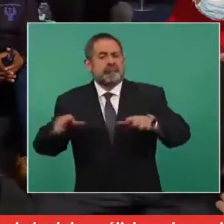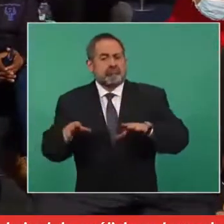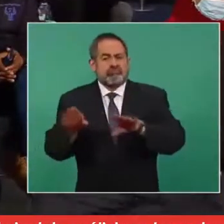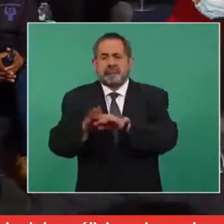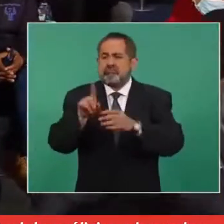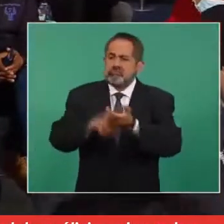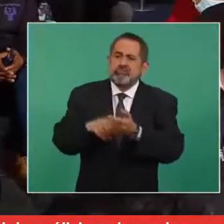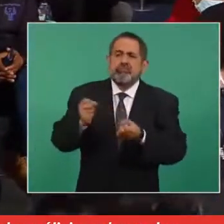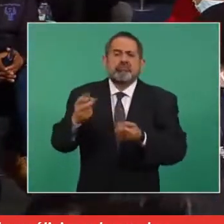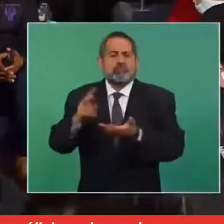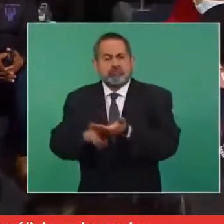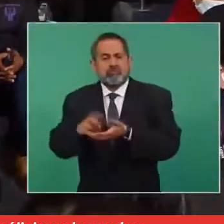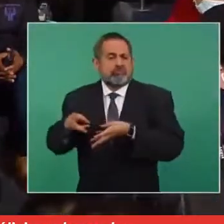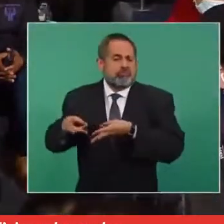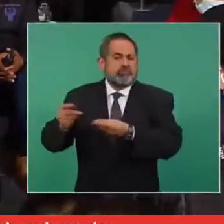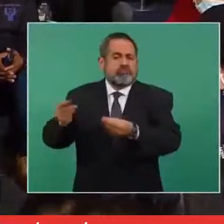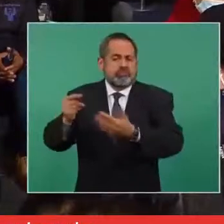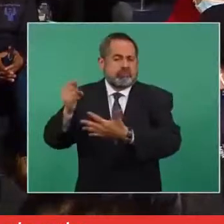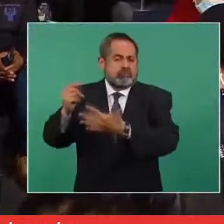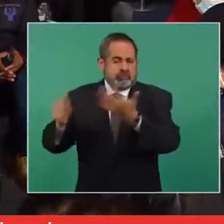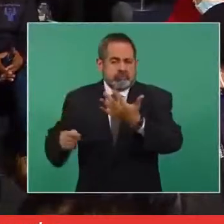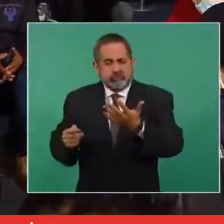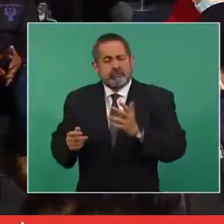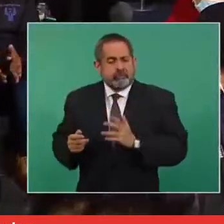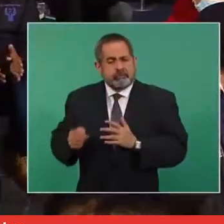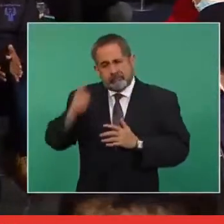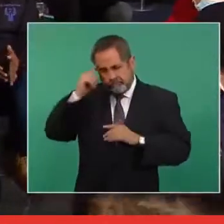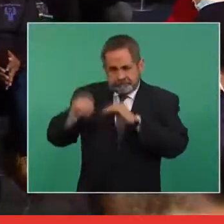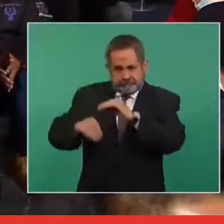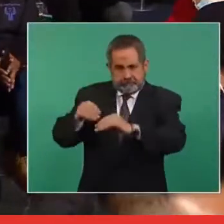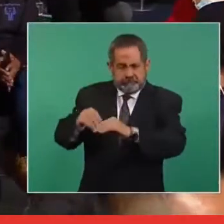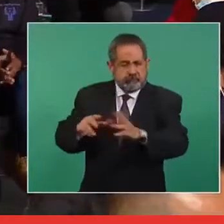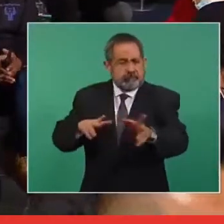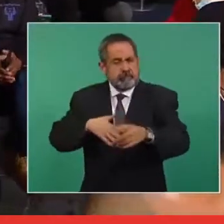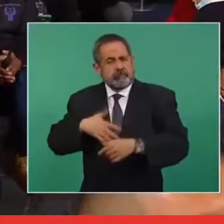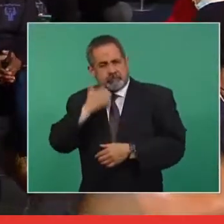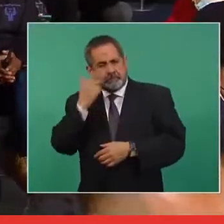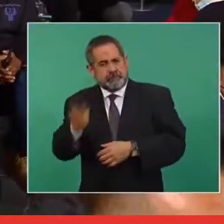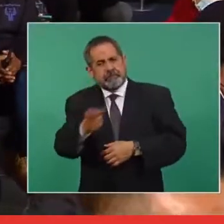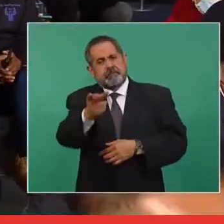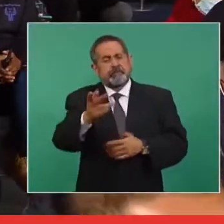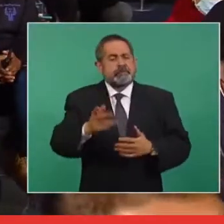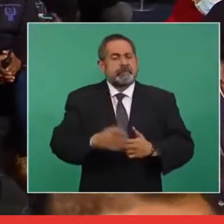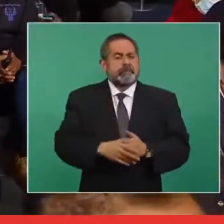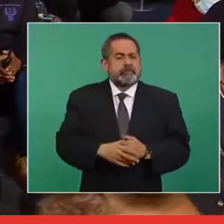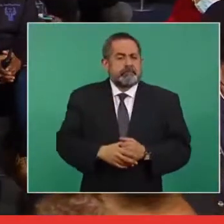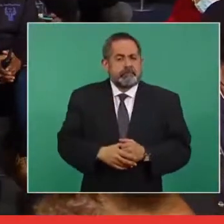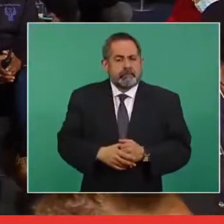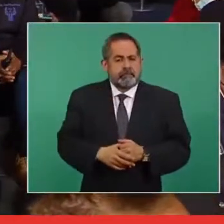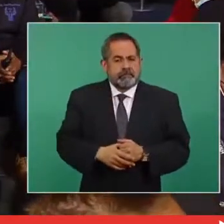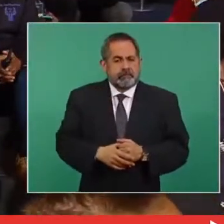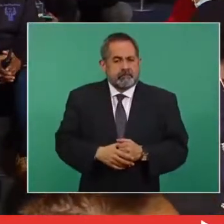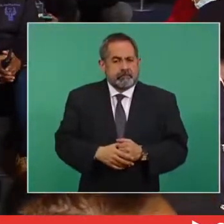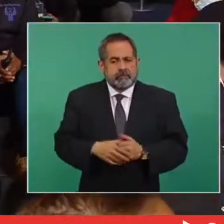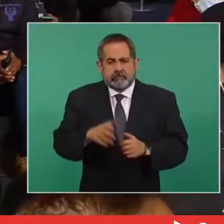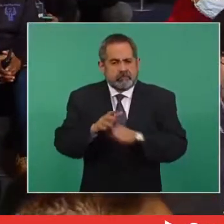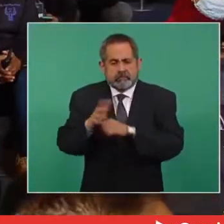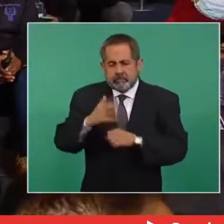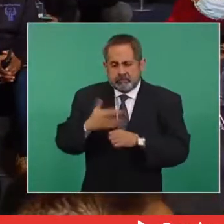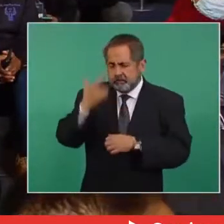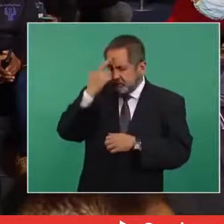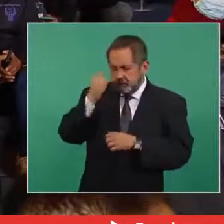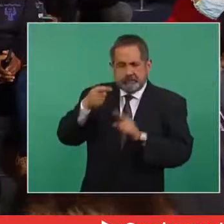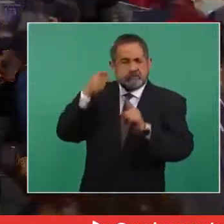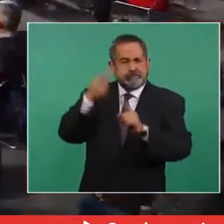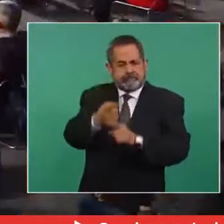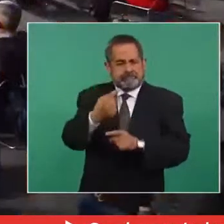de los costos, de todas estas cosas que engloban las obras. Y yo le quisiera preguntar, presidente, la razón y